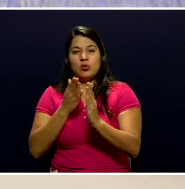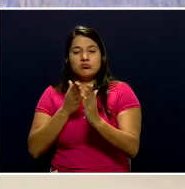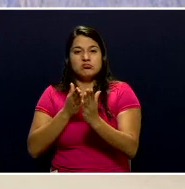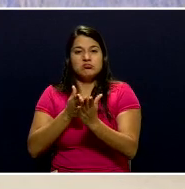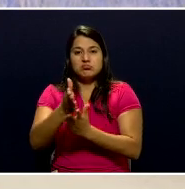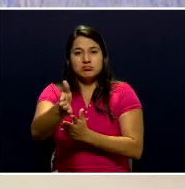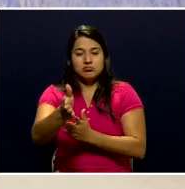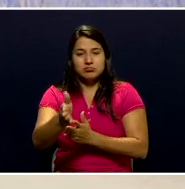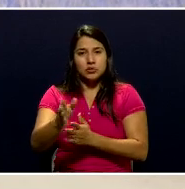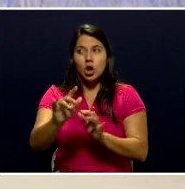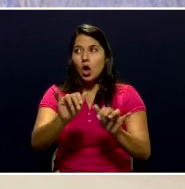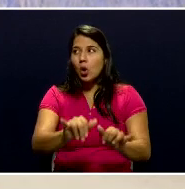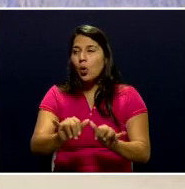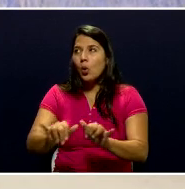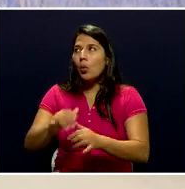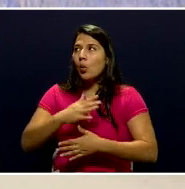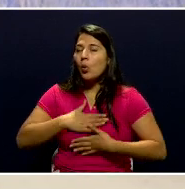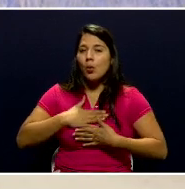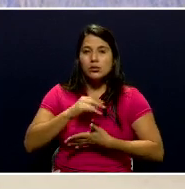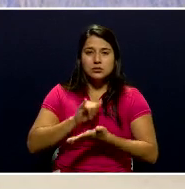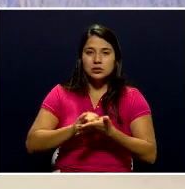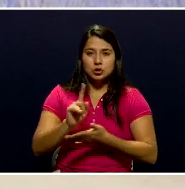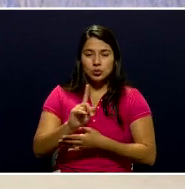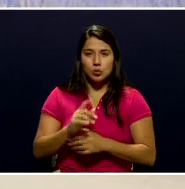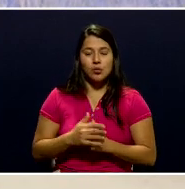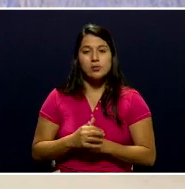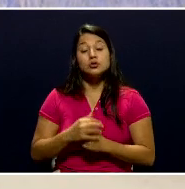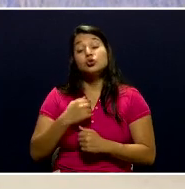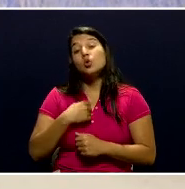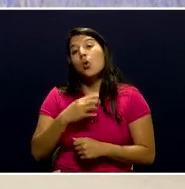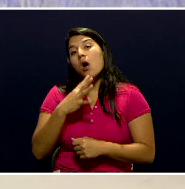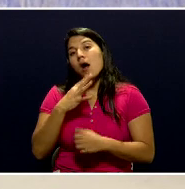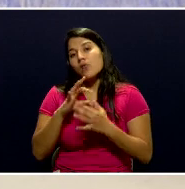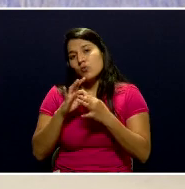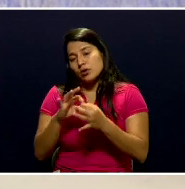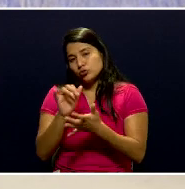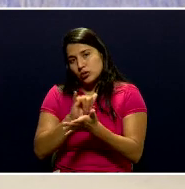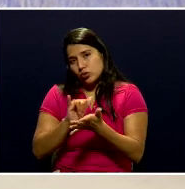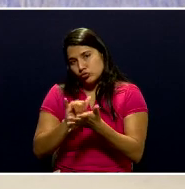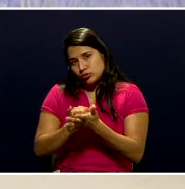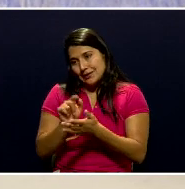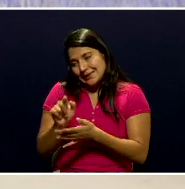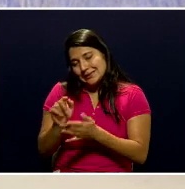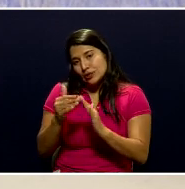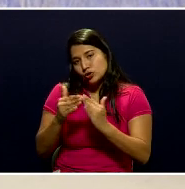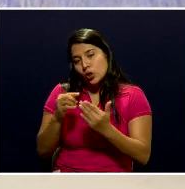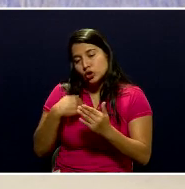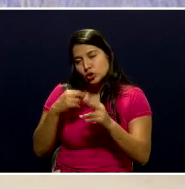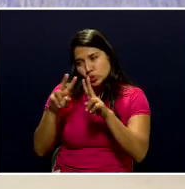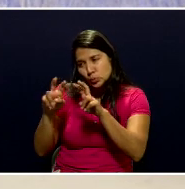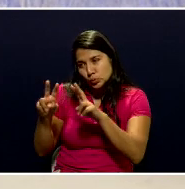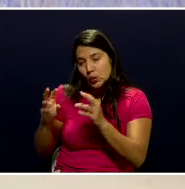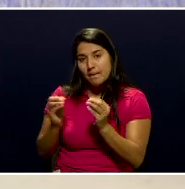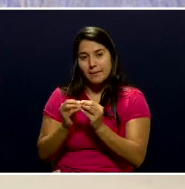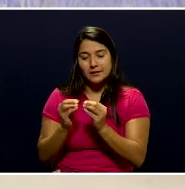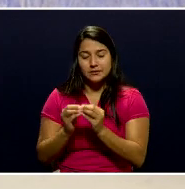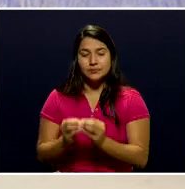por ejemplo, estoy hablando de San José pues porque es mi ciudad y es la que he estudiado más